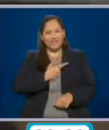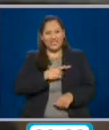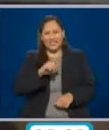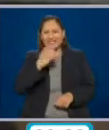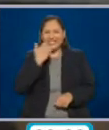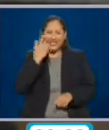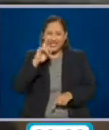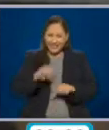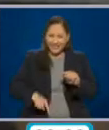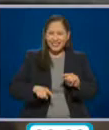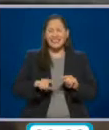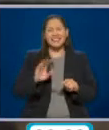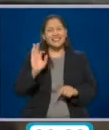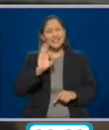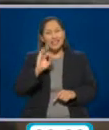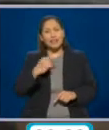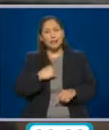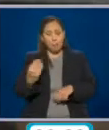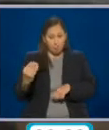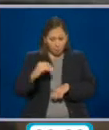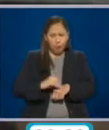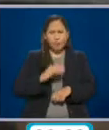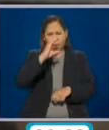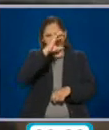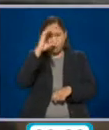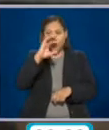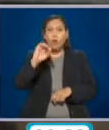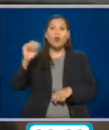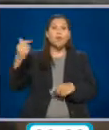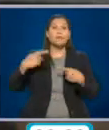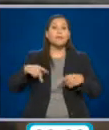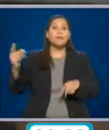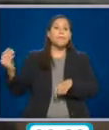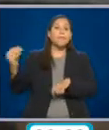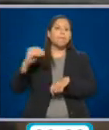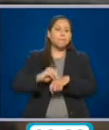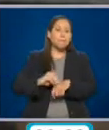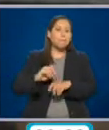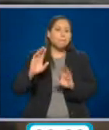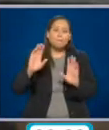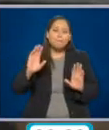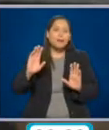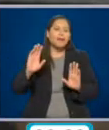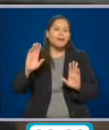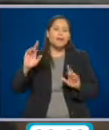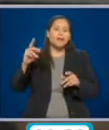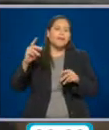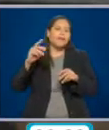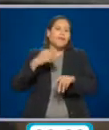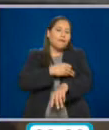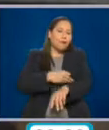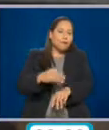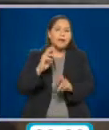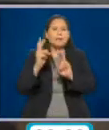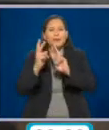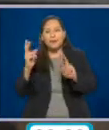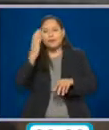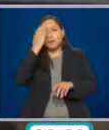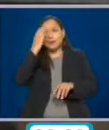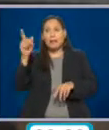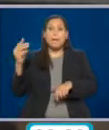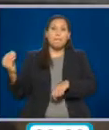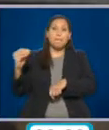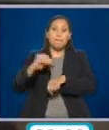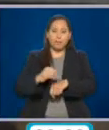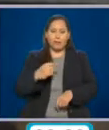te gusta, que a lo mejor tú subiste o que algún otro tercero, alguna empresa o X, algún conocido o un desconocido subió de